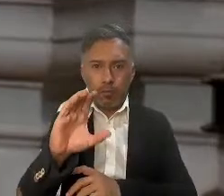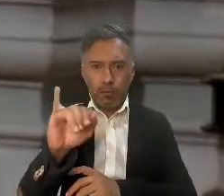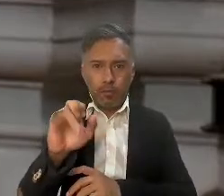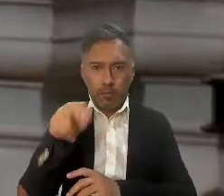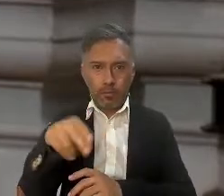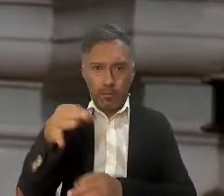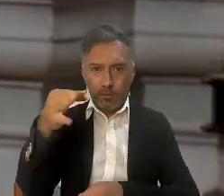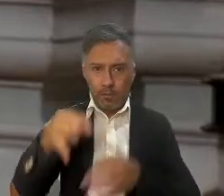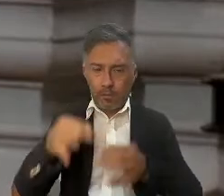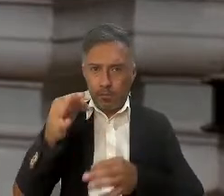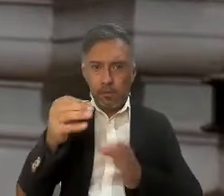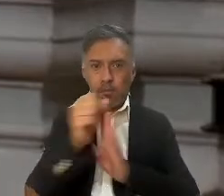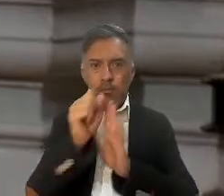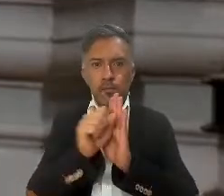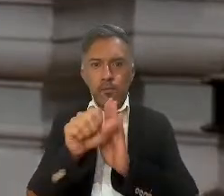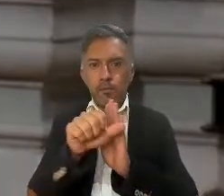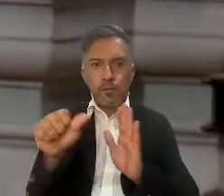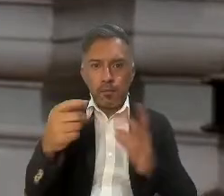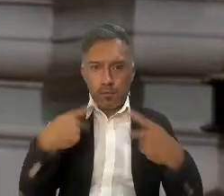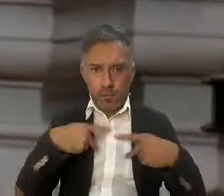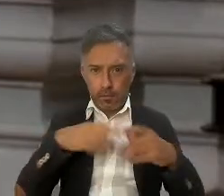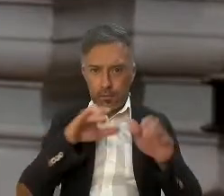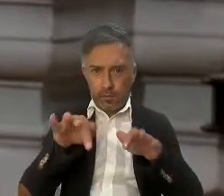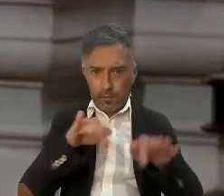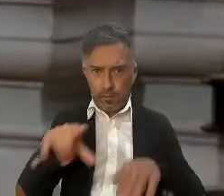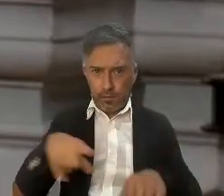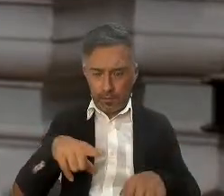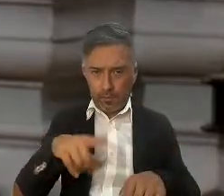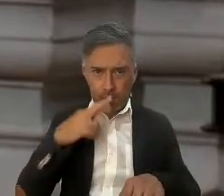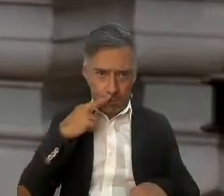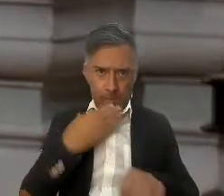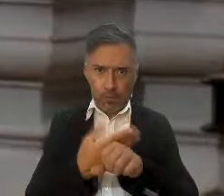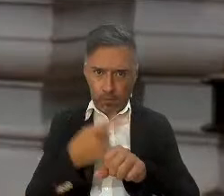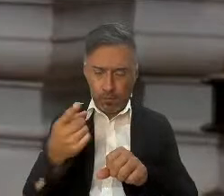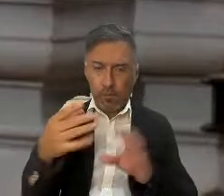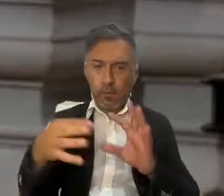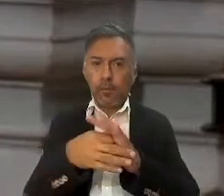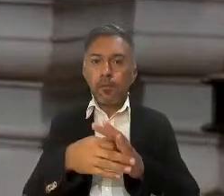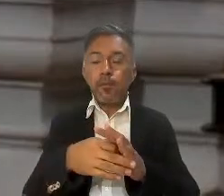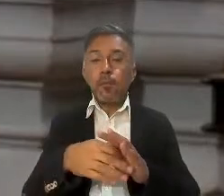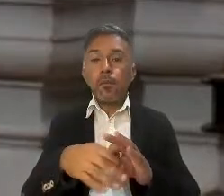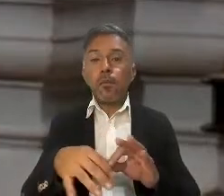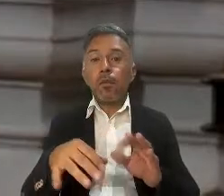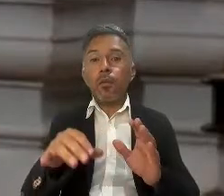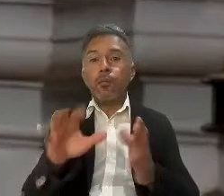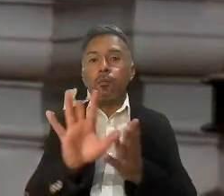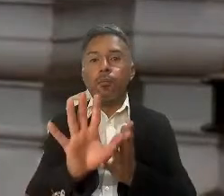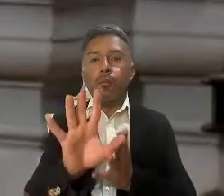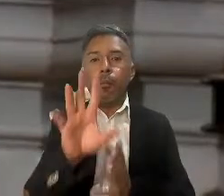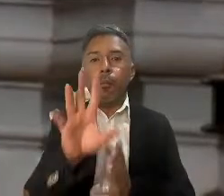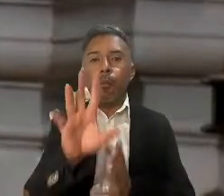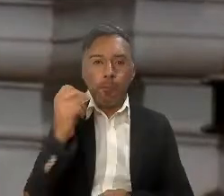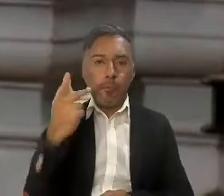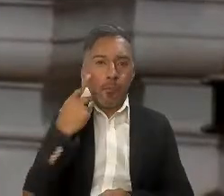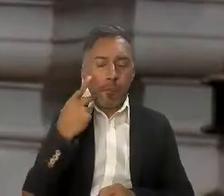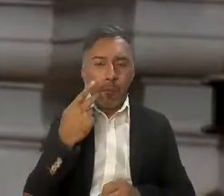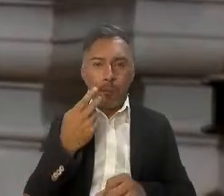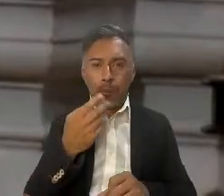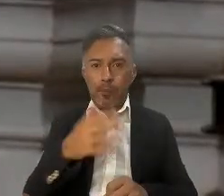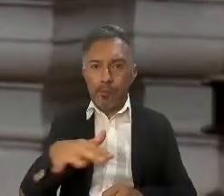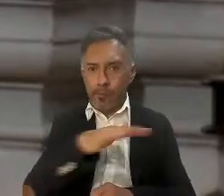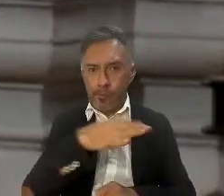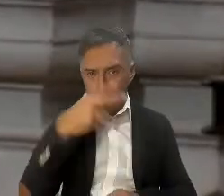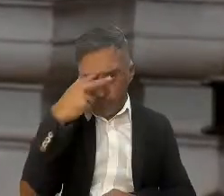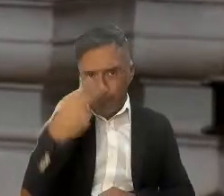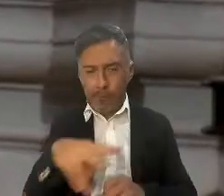responsabilidades de los servidores públicos contenido en el título cuarto de la constitución política de los Estados Unidos Mexicanos